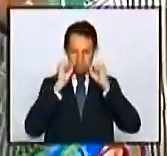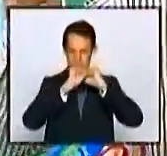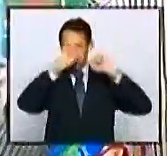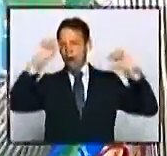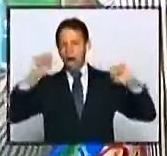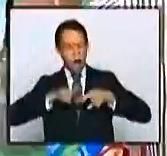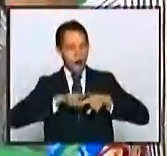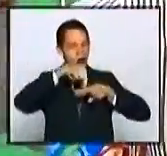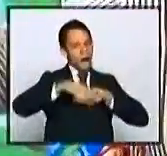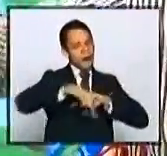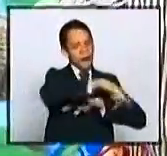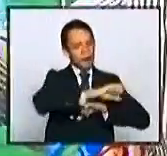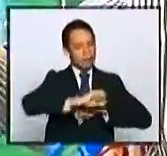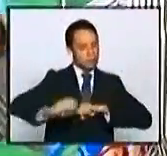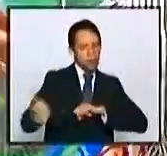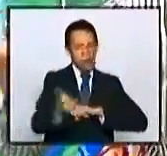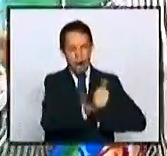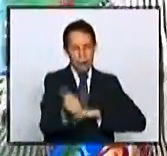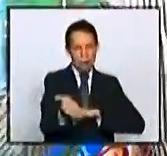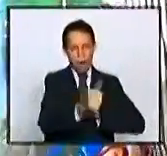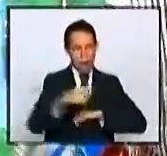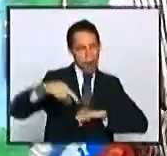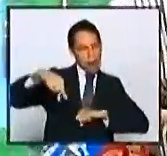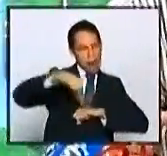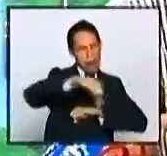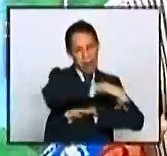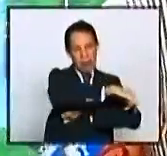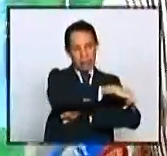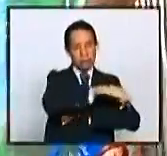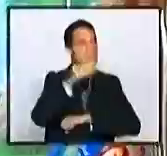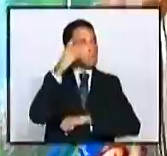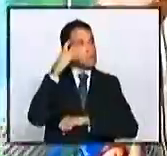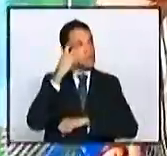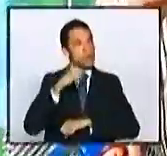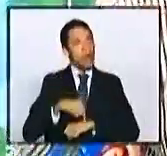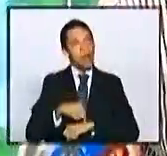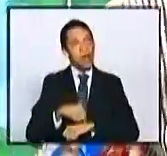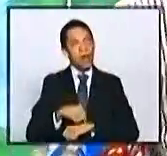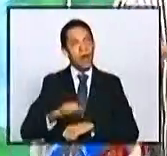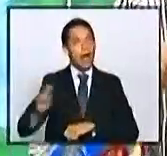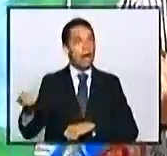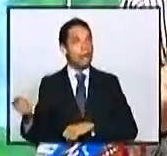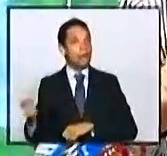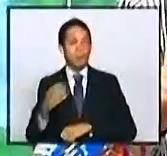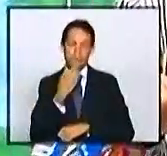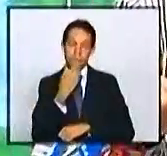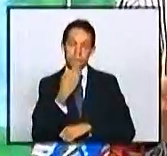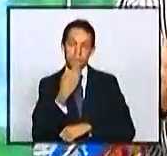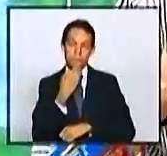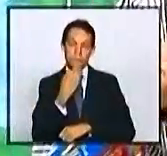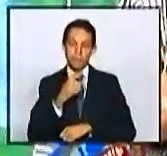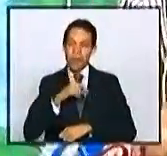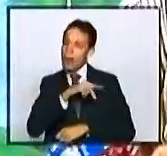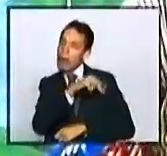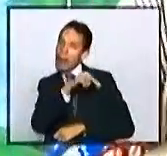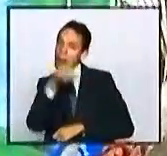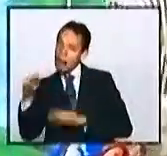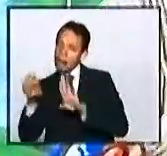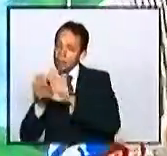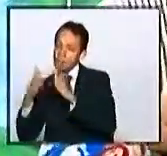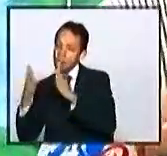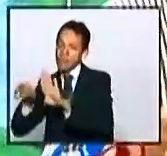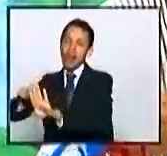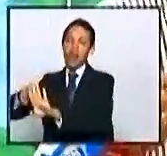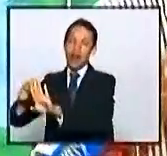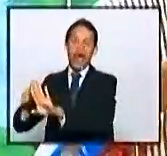no piensa. Uno sale de la casa y a la cuadra se para a pensar, yo sí echaría seguro, y se devuelve y efectivamente encuentra